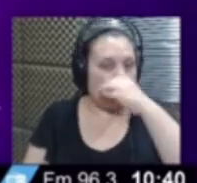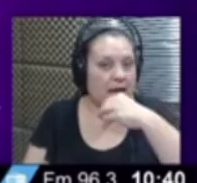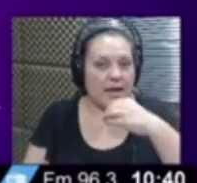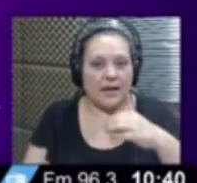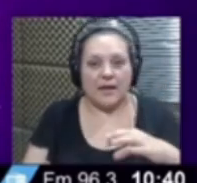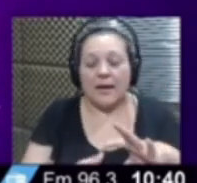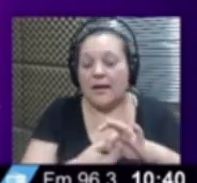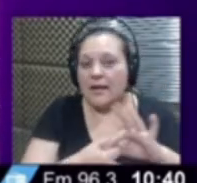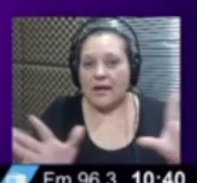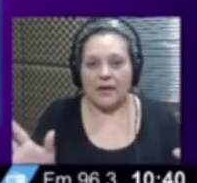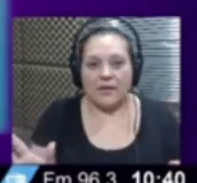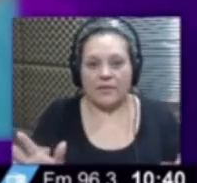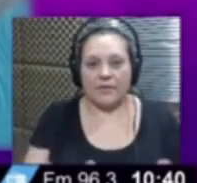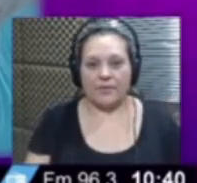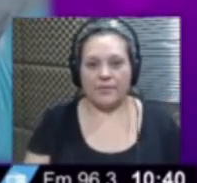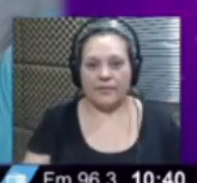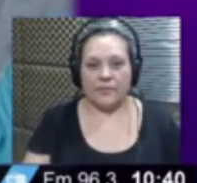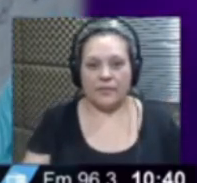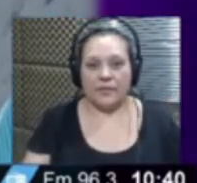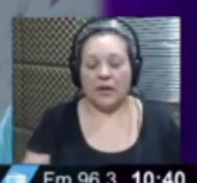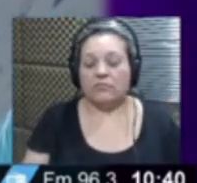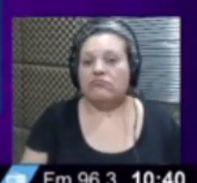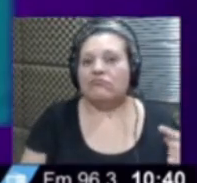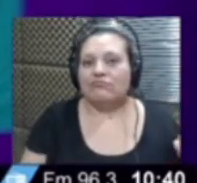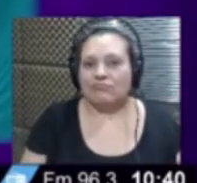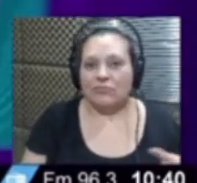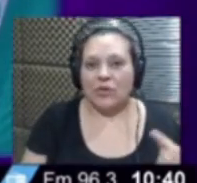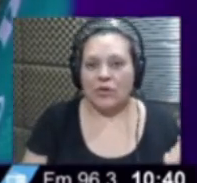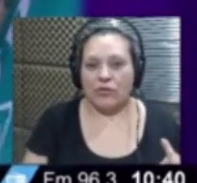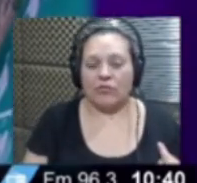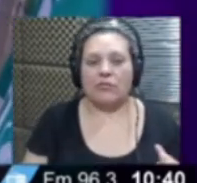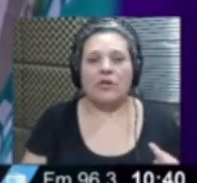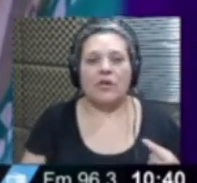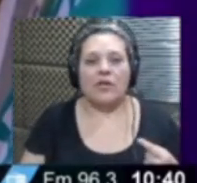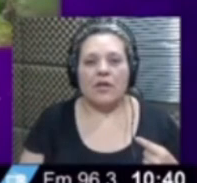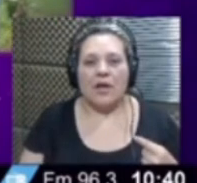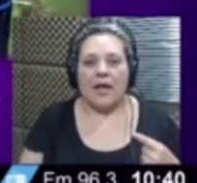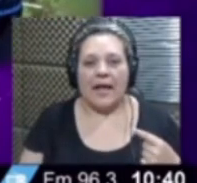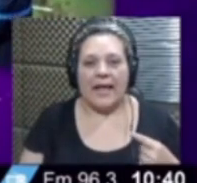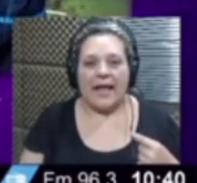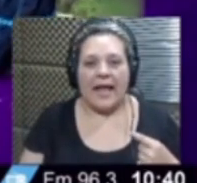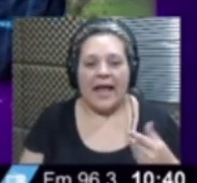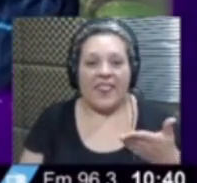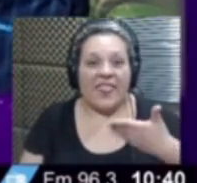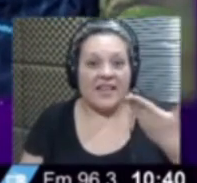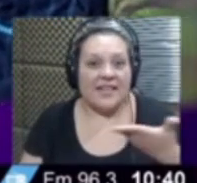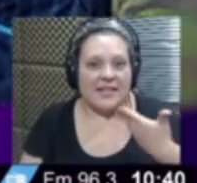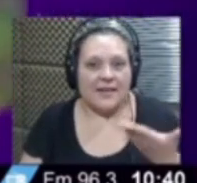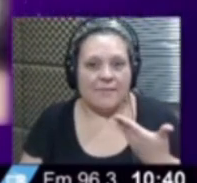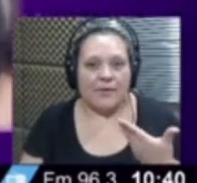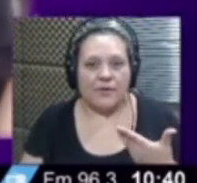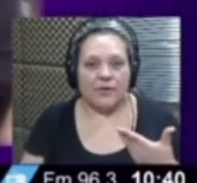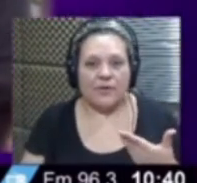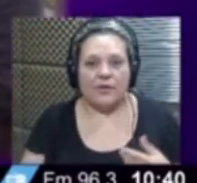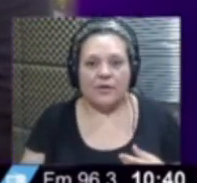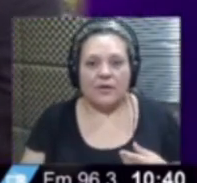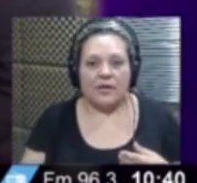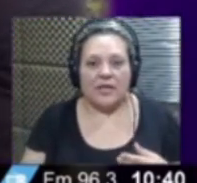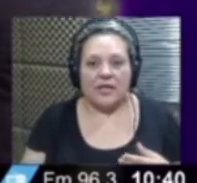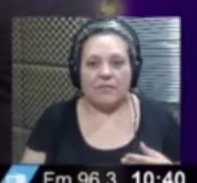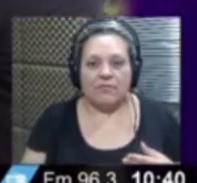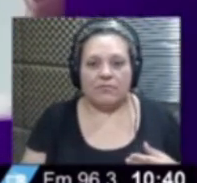Nosotros reivindicamos la negritud, la conciencia negra, el afrocentrismo. Hoy en